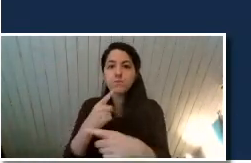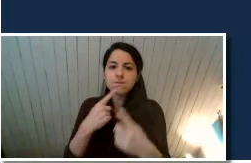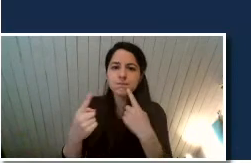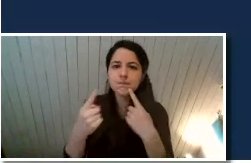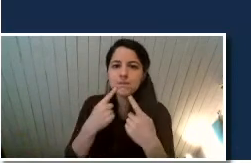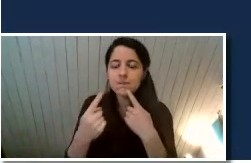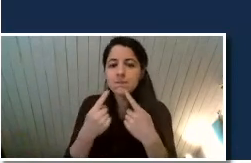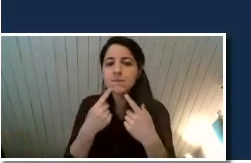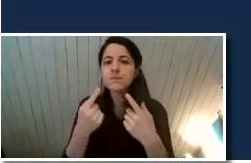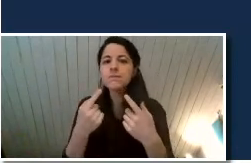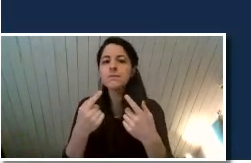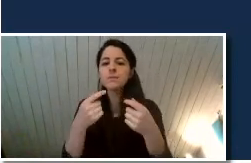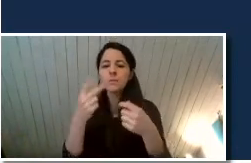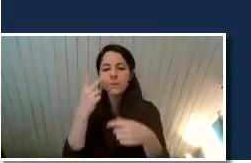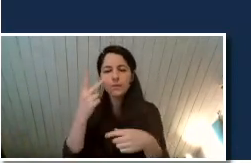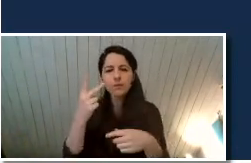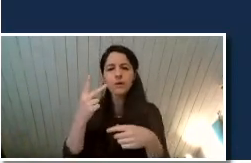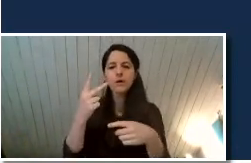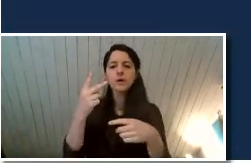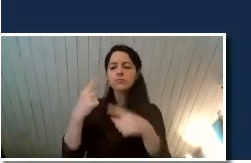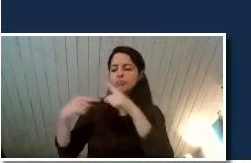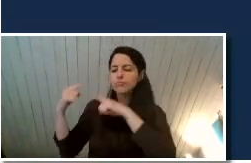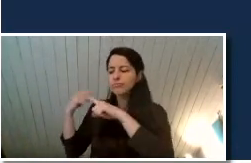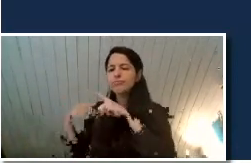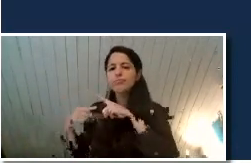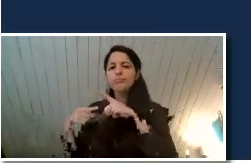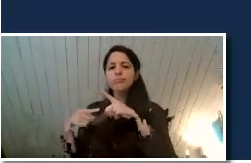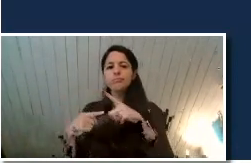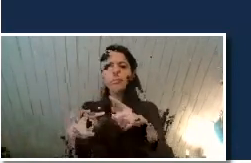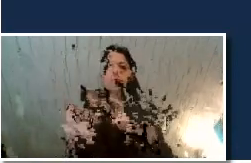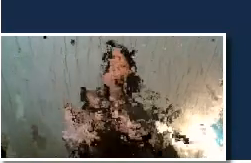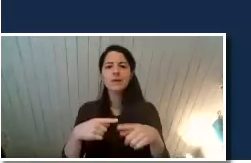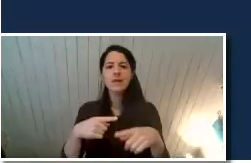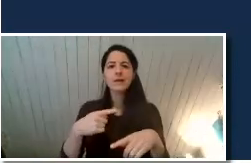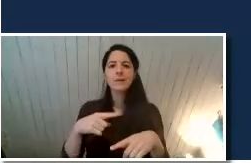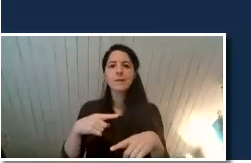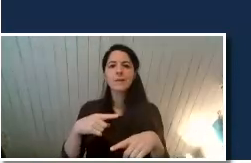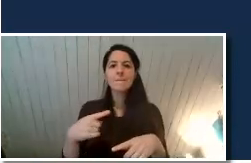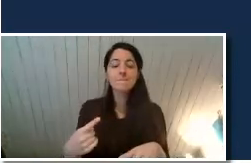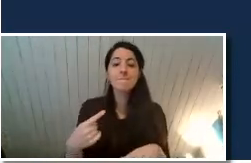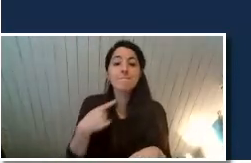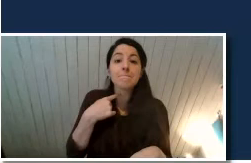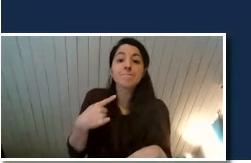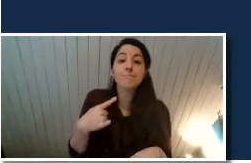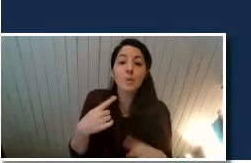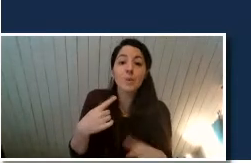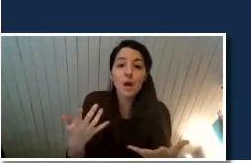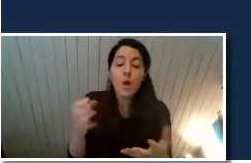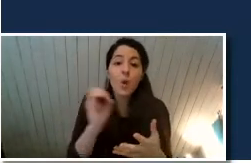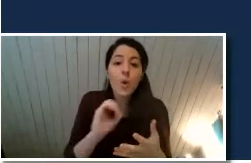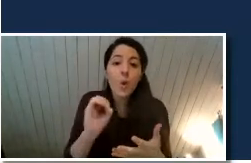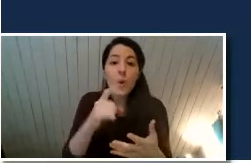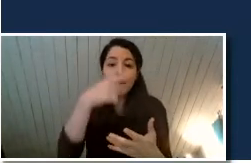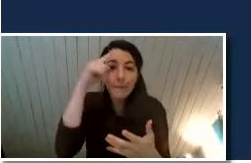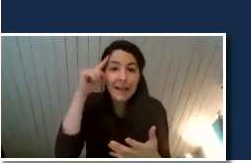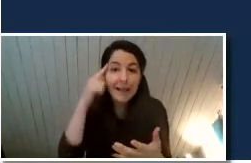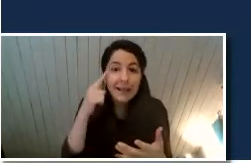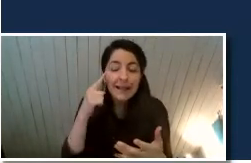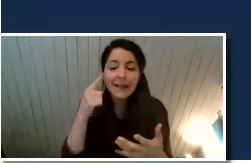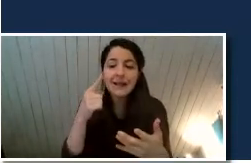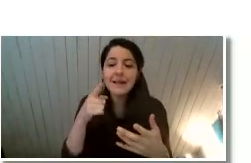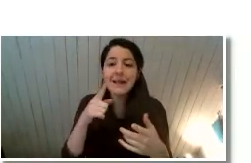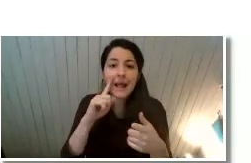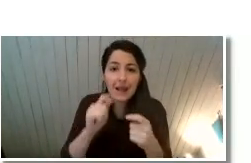rastreo, identificar factores de riesgo y algunas otras conductas de las que vamos a conversar un poquito